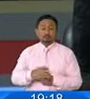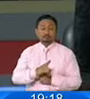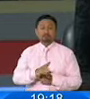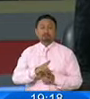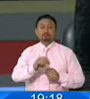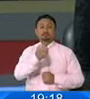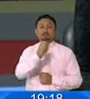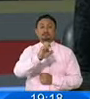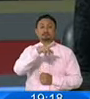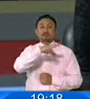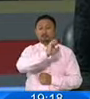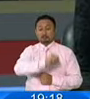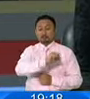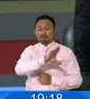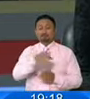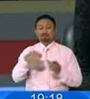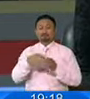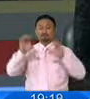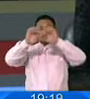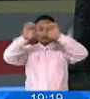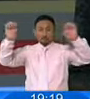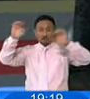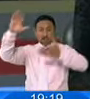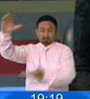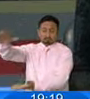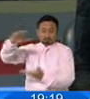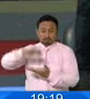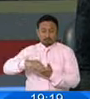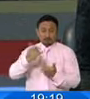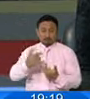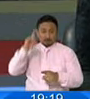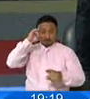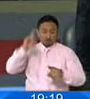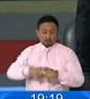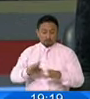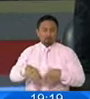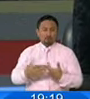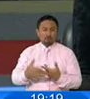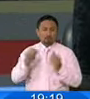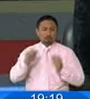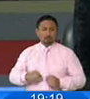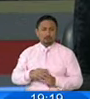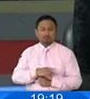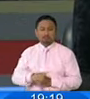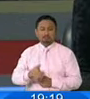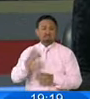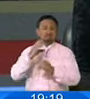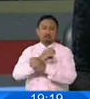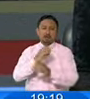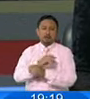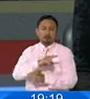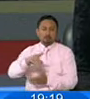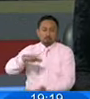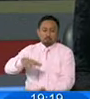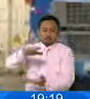la SENAE y la Asociación de Empresas de Paquetería, establecieron un mecanismo que permita calcular el